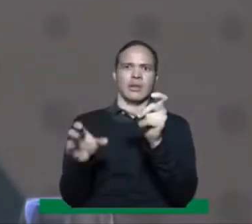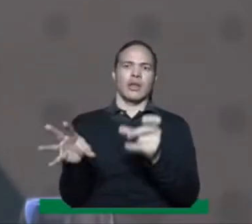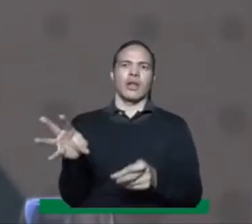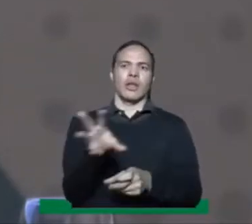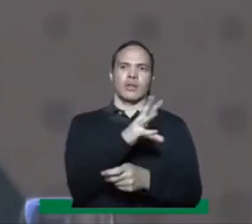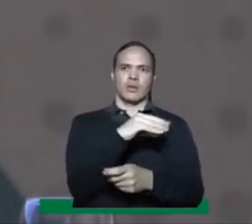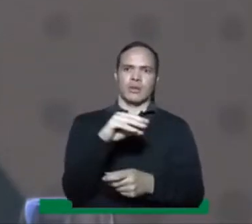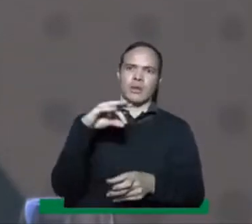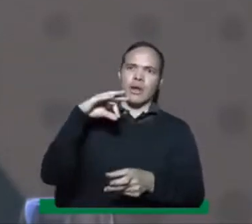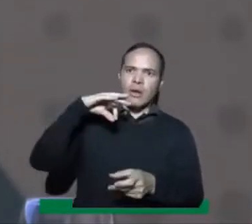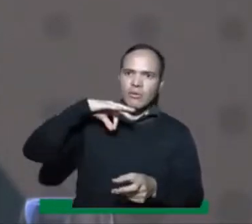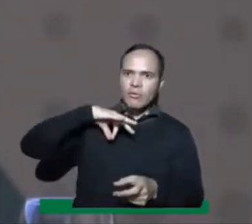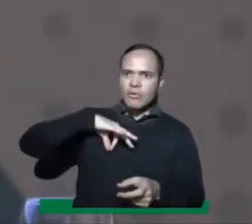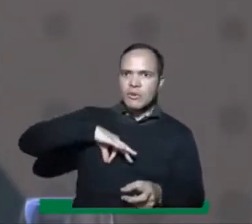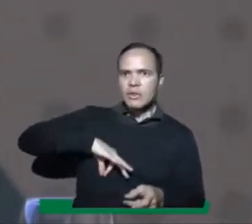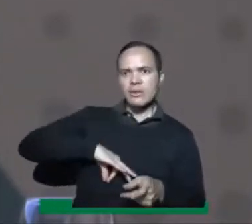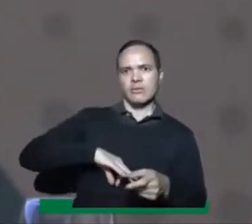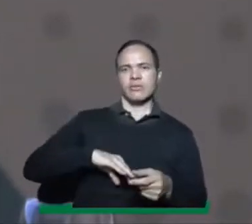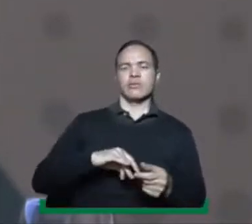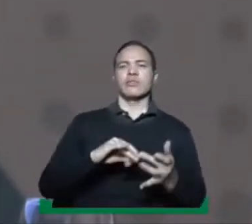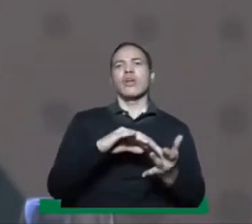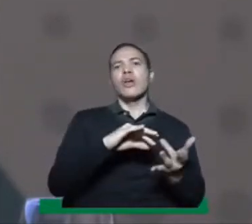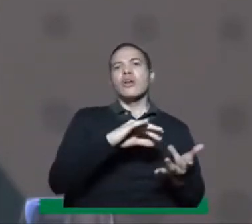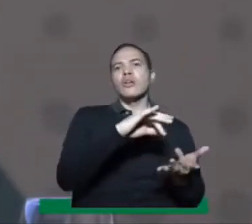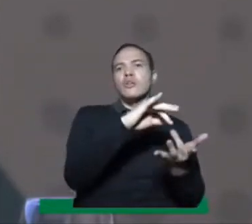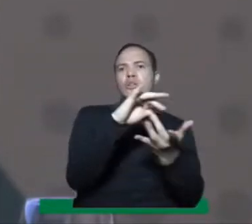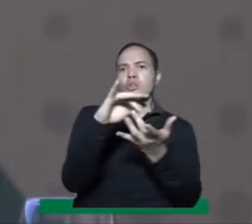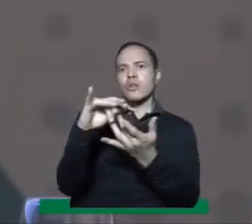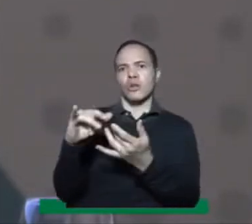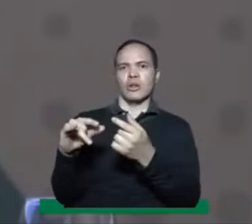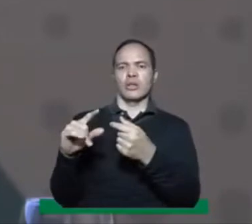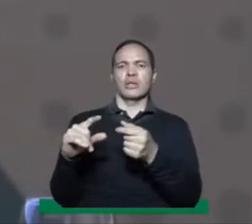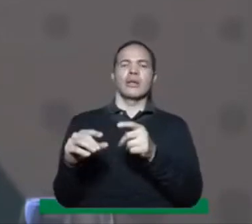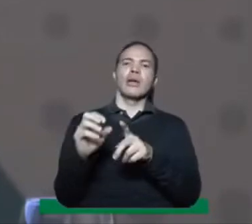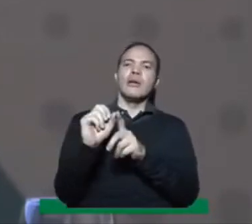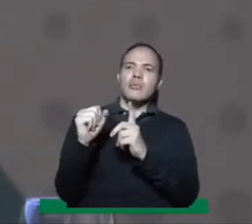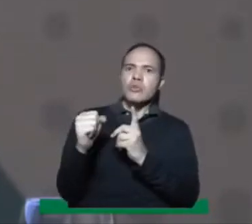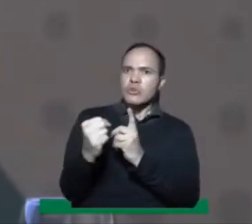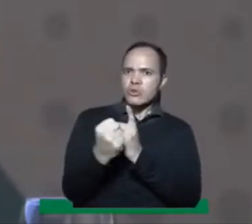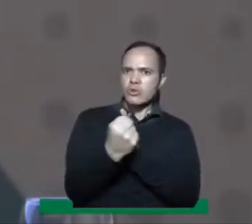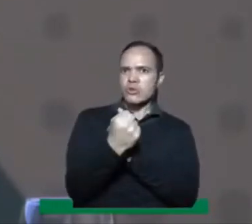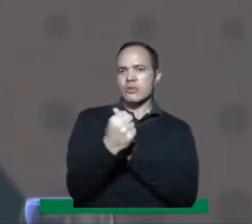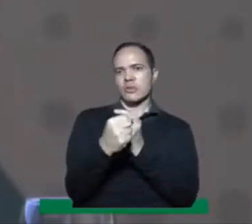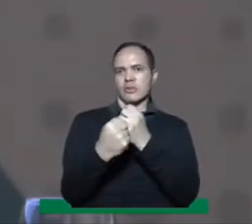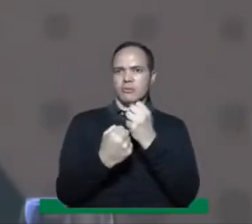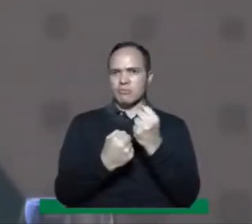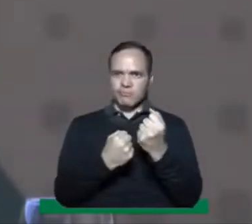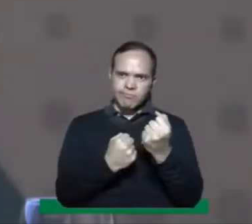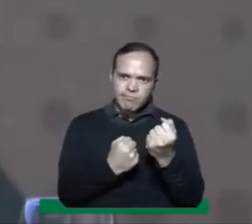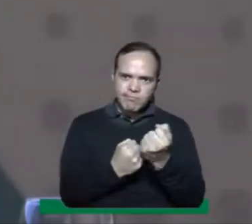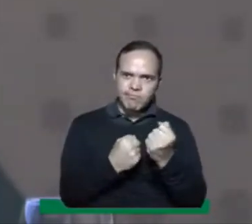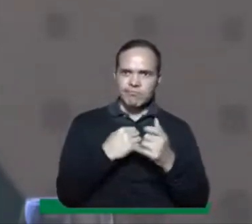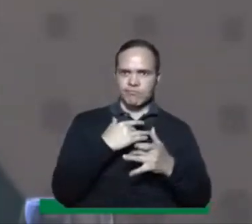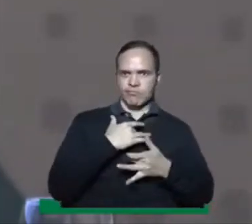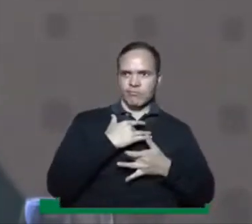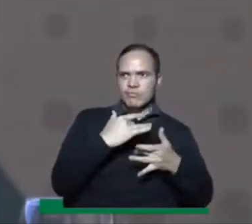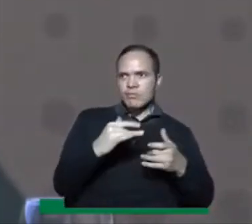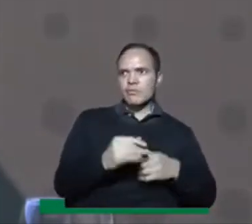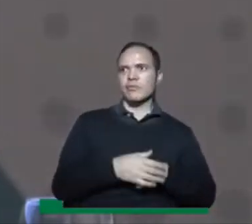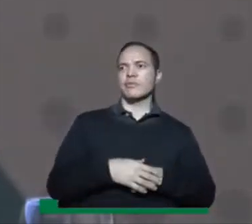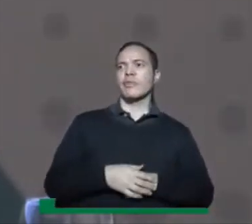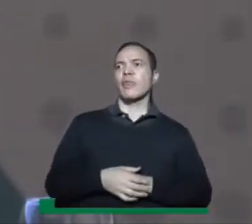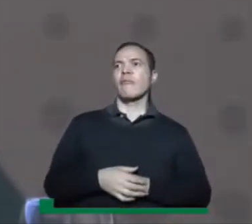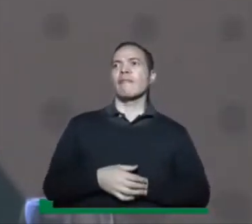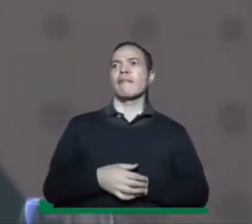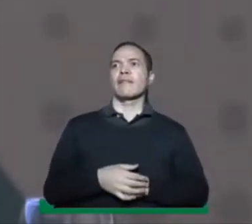turismo social solidario y sostenible con esta bella introducción quiero